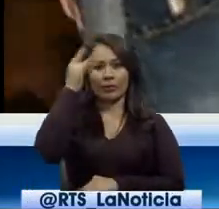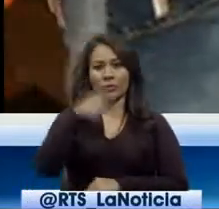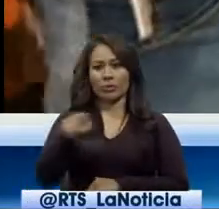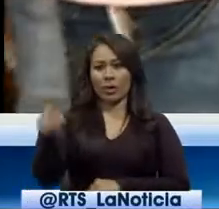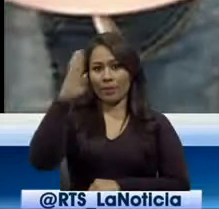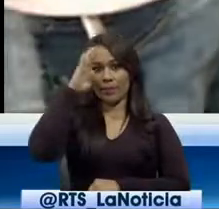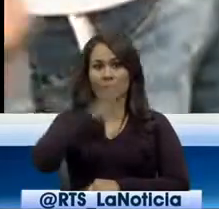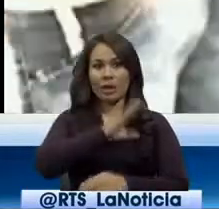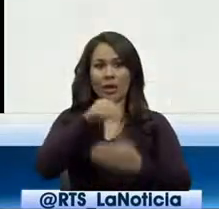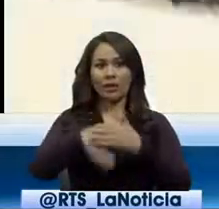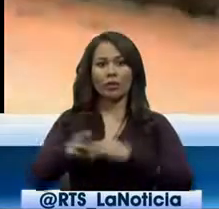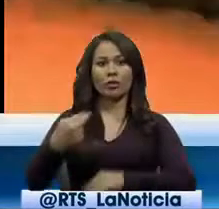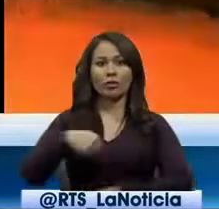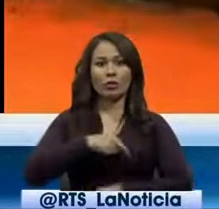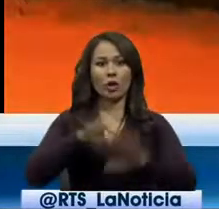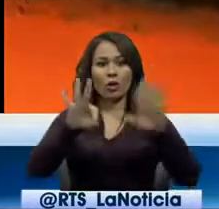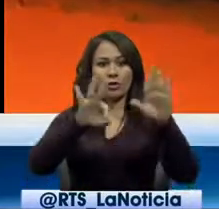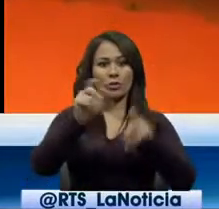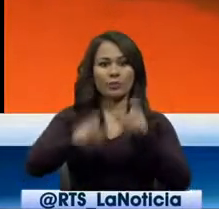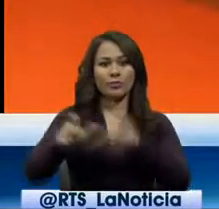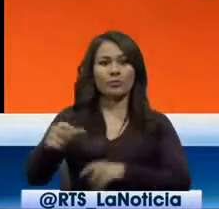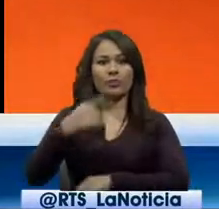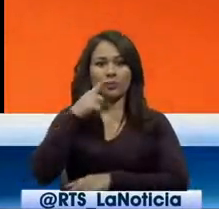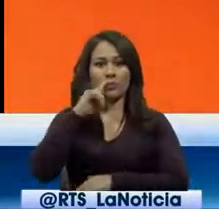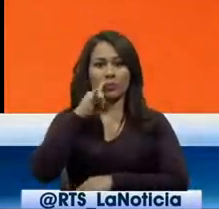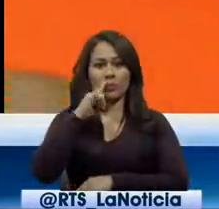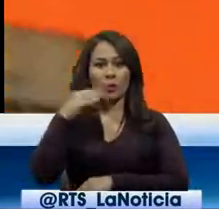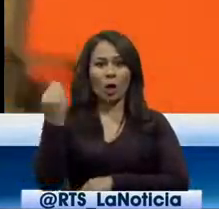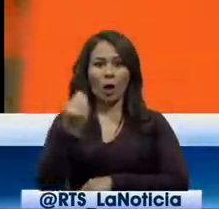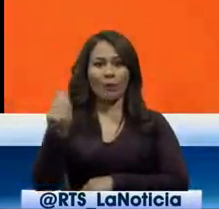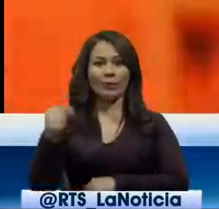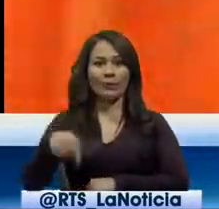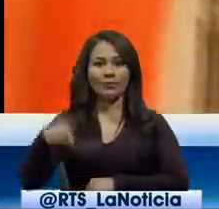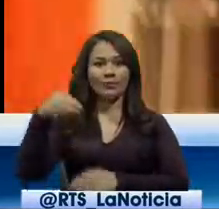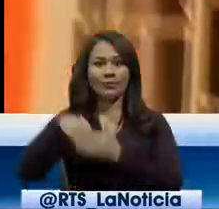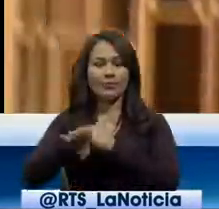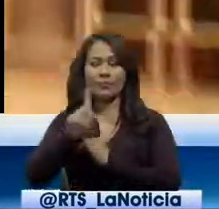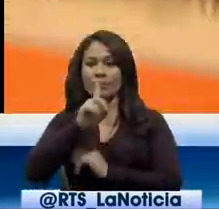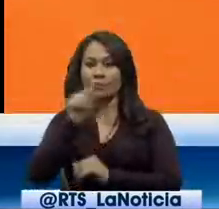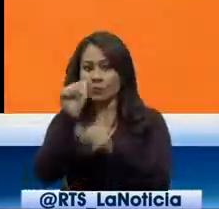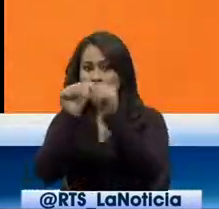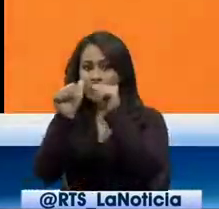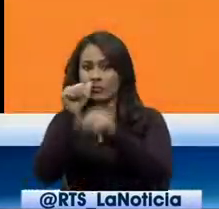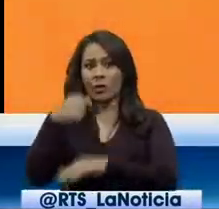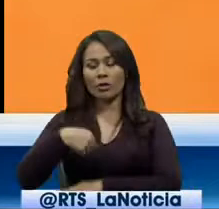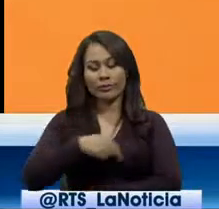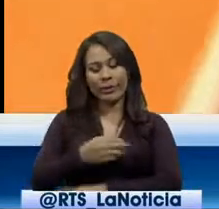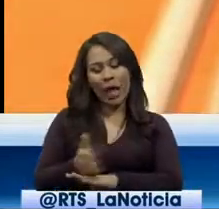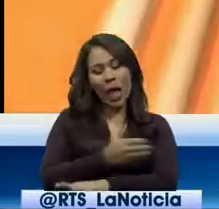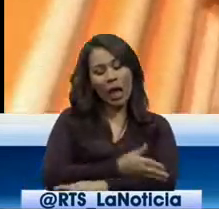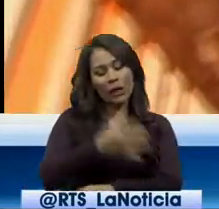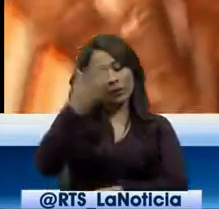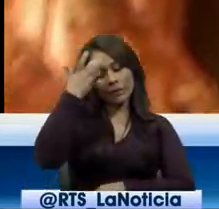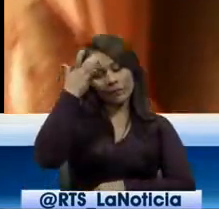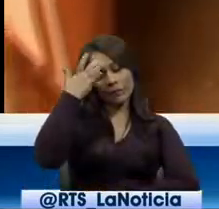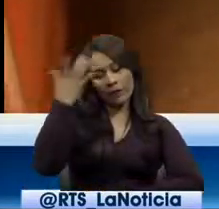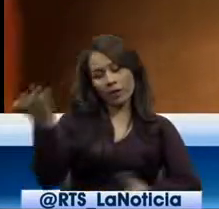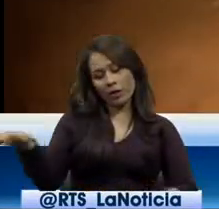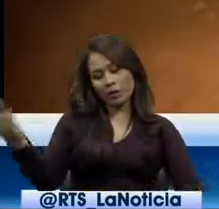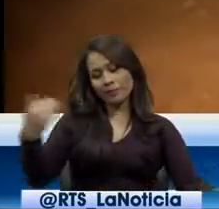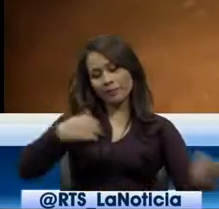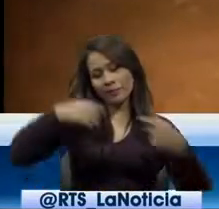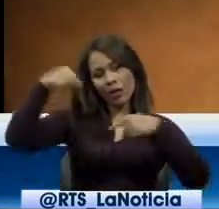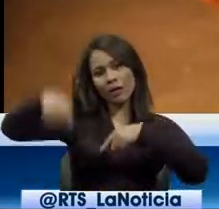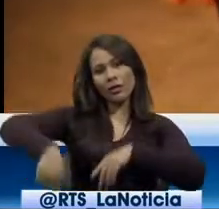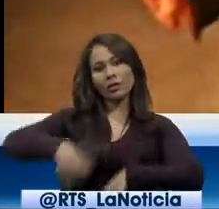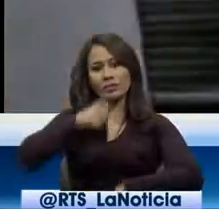ustedes. Somos 8. Por aquí nos bajaron a nosotros, papá. Soy mayor de edad. Y me mandaron junto con los menores para que lo cuidaran, para que no hicieran bulla, nada de eso, el estilo, que no se dieran